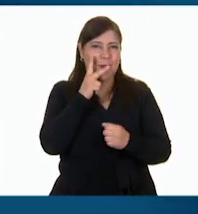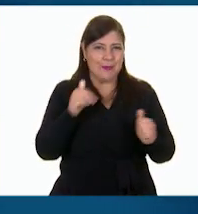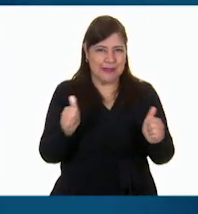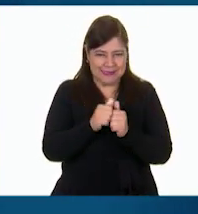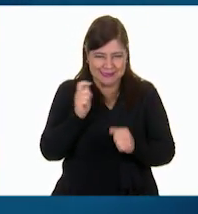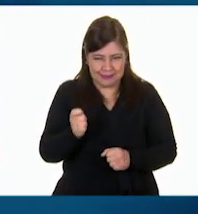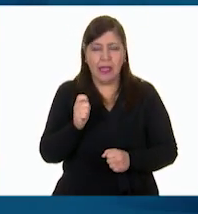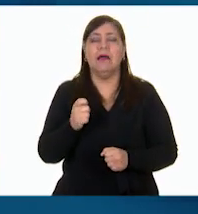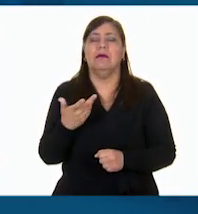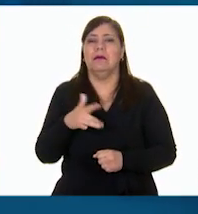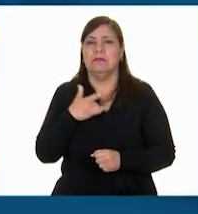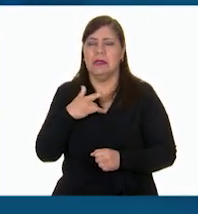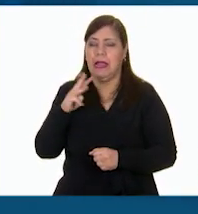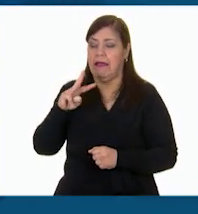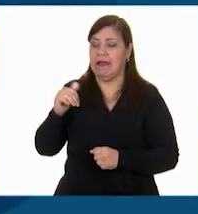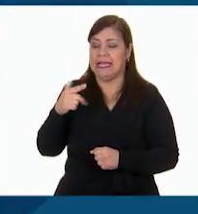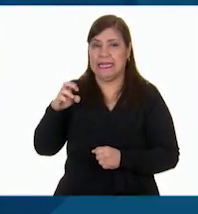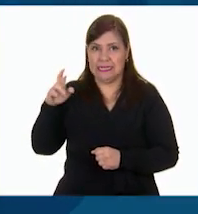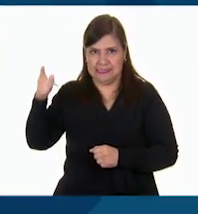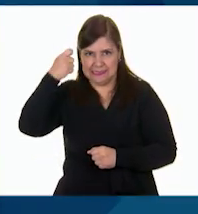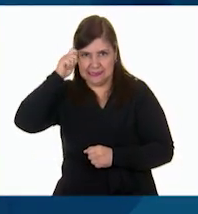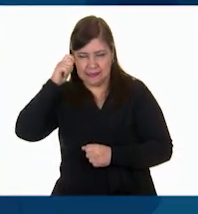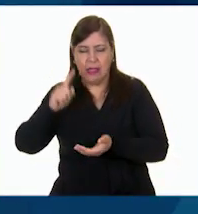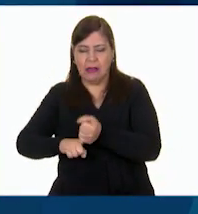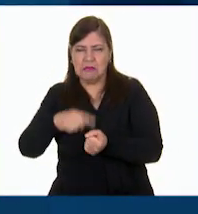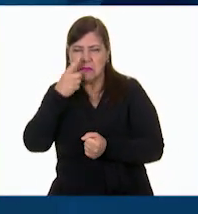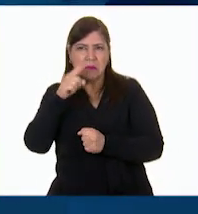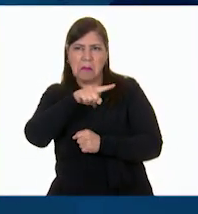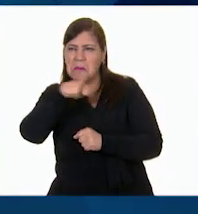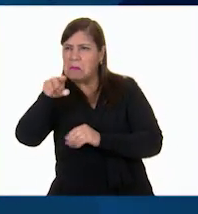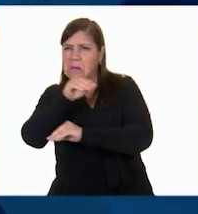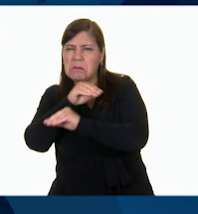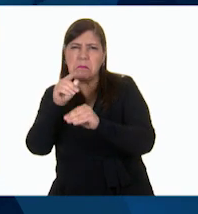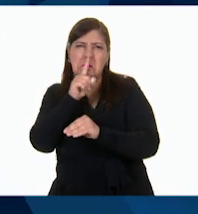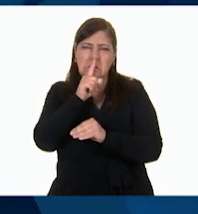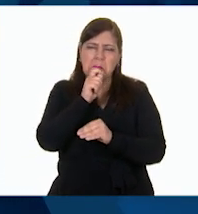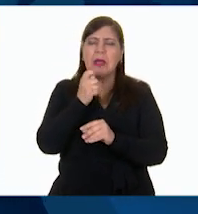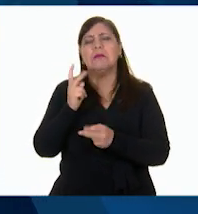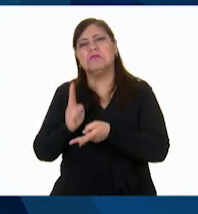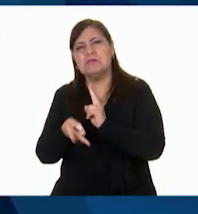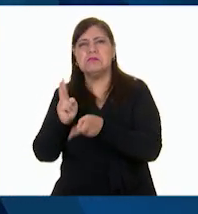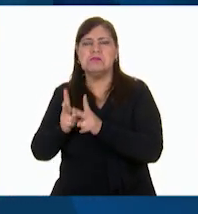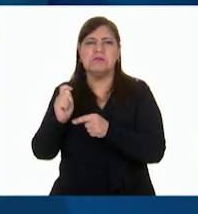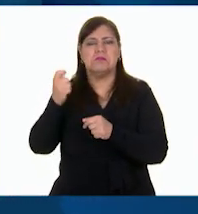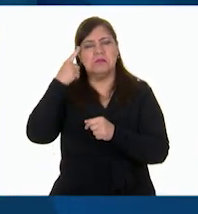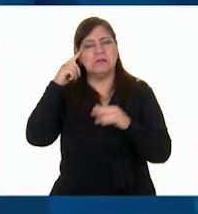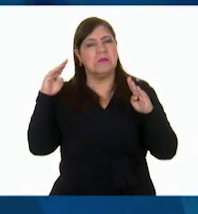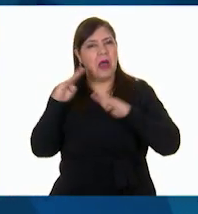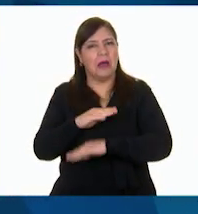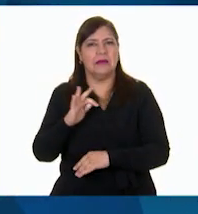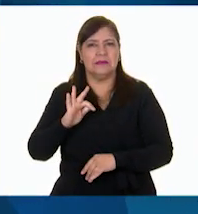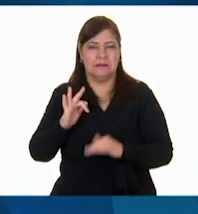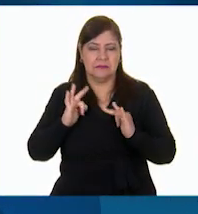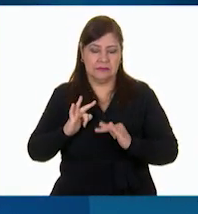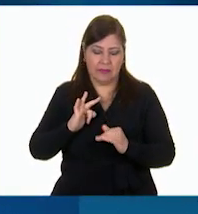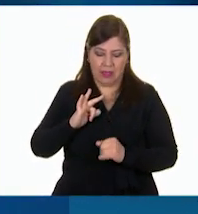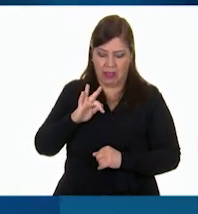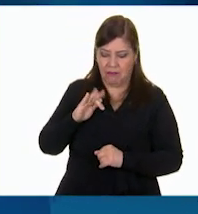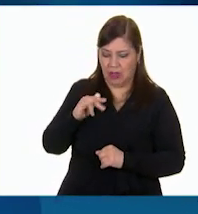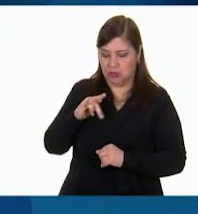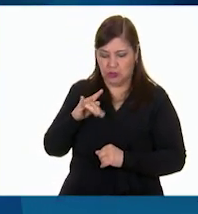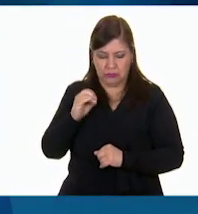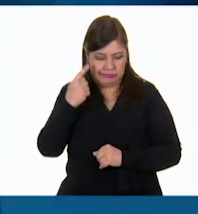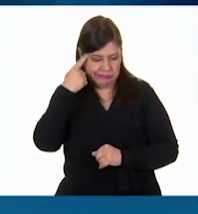Wagner explicaba, como tantas veces, que el lugar era muy solitario y que esas breves pláticas lo ayudaban a pasar la noche. Fausto pensó en la